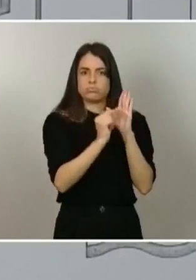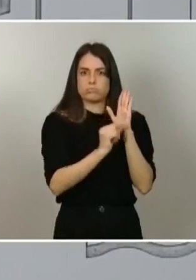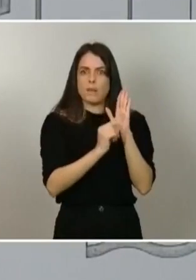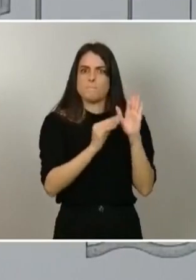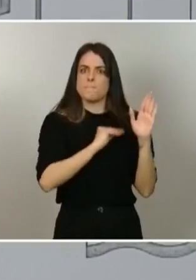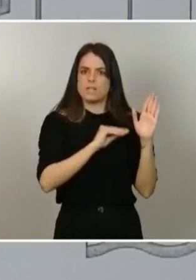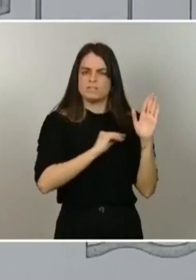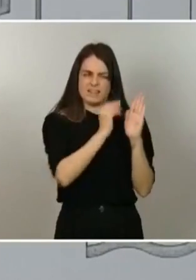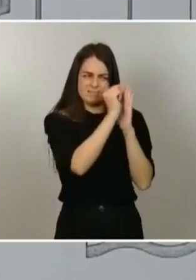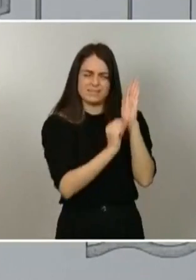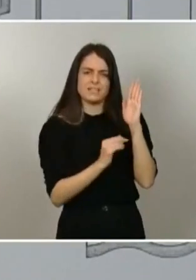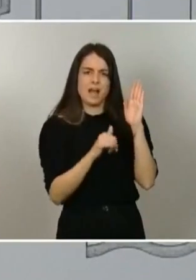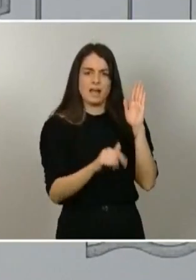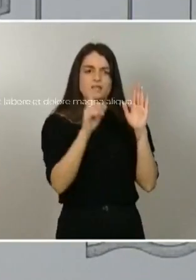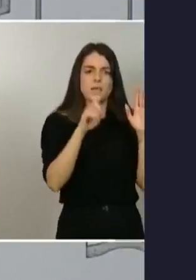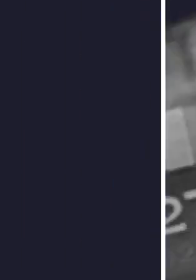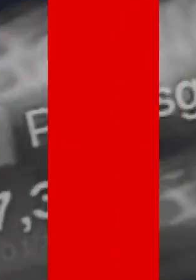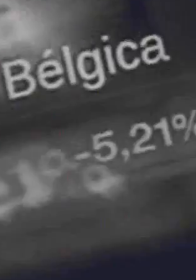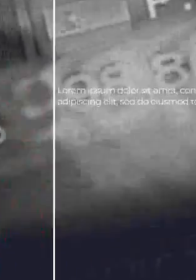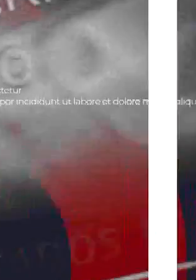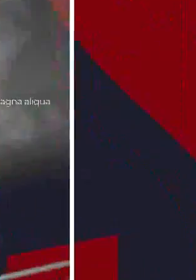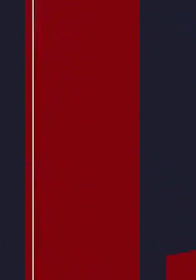combate contra los precios abusivos